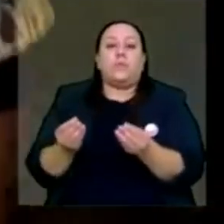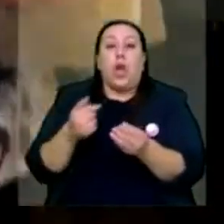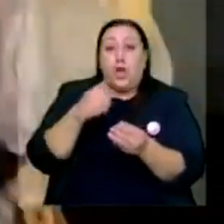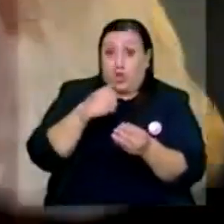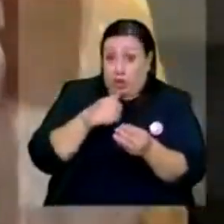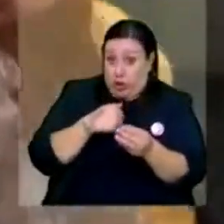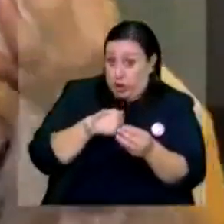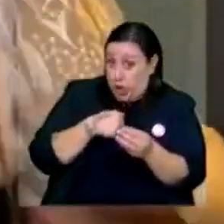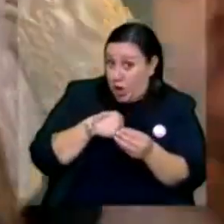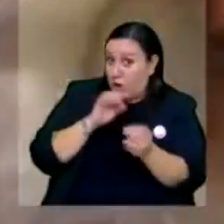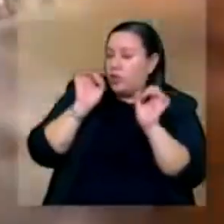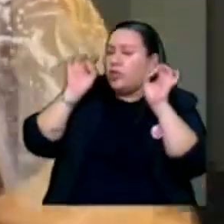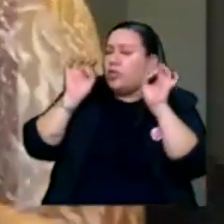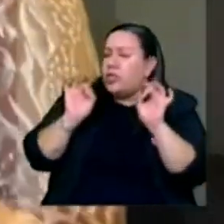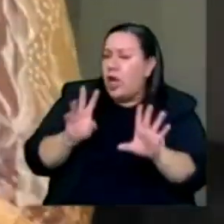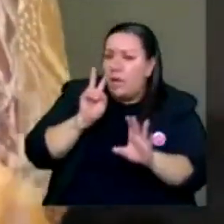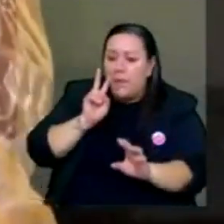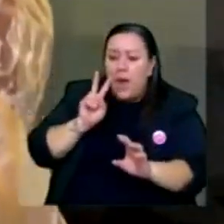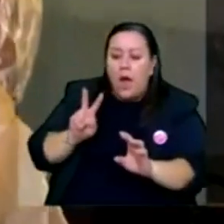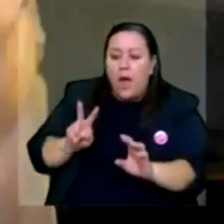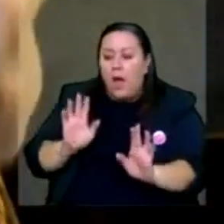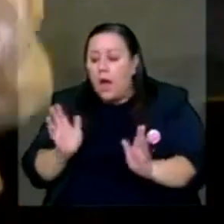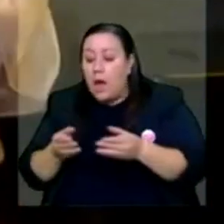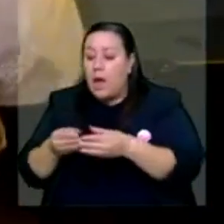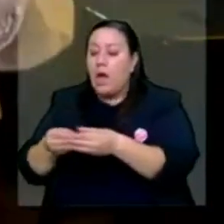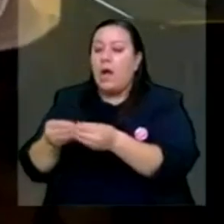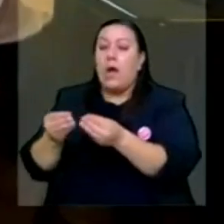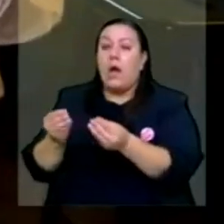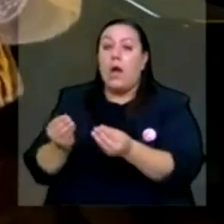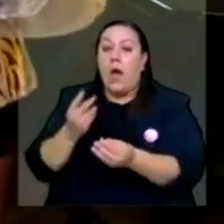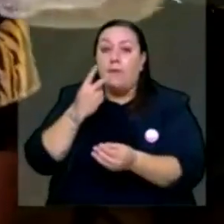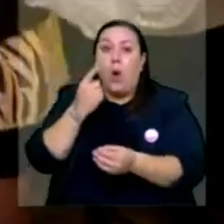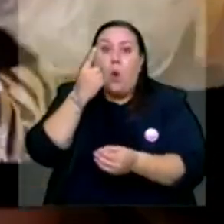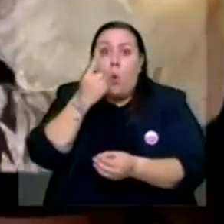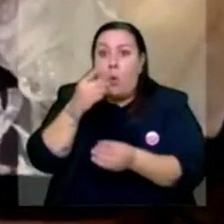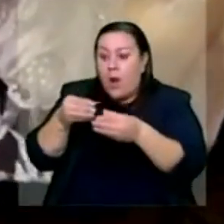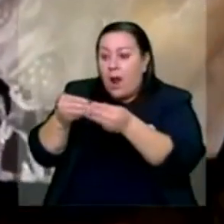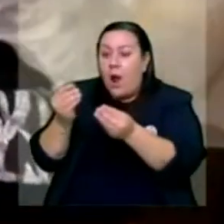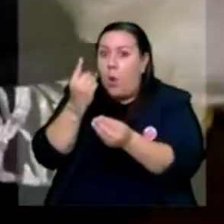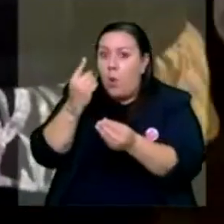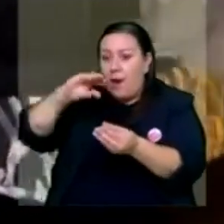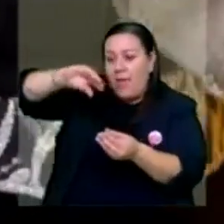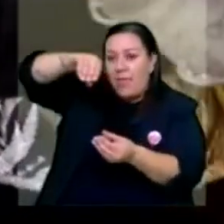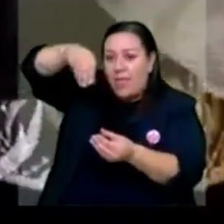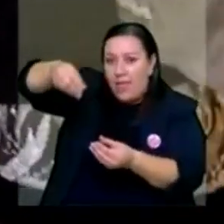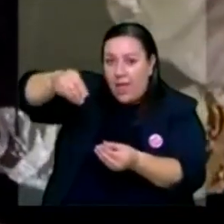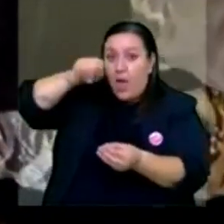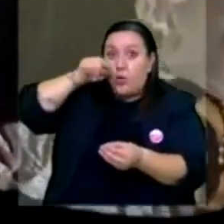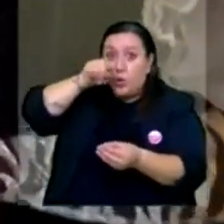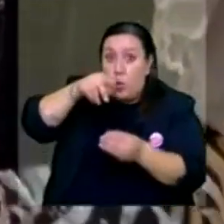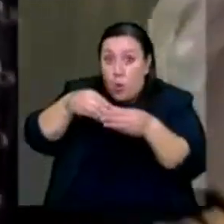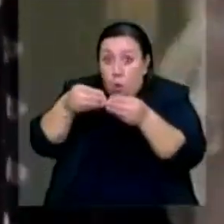Voy a mirar solamente si acá hay una baraja con una carta dada vuelta y llega a ser la tuya. No puedo